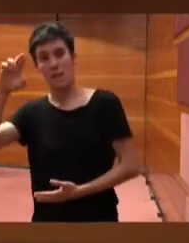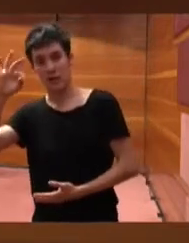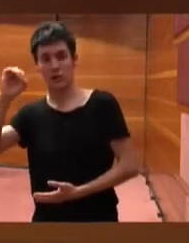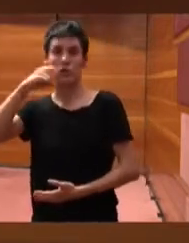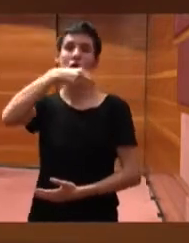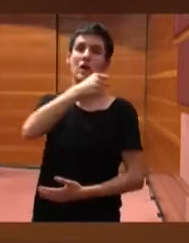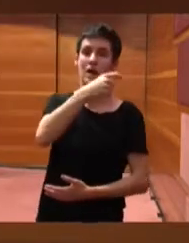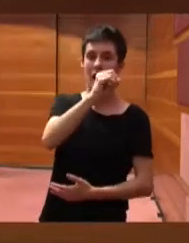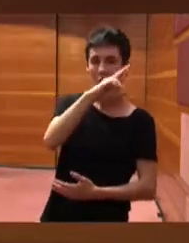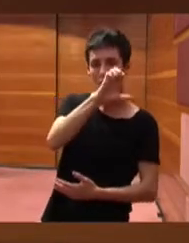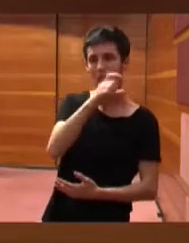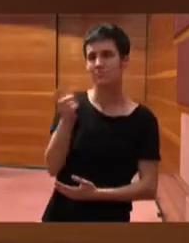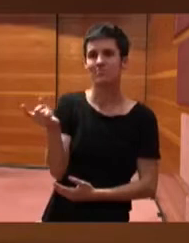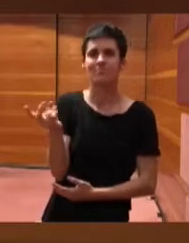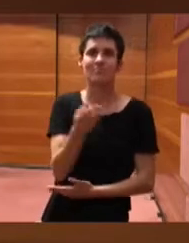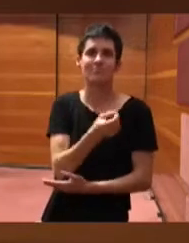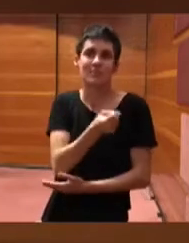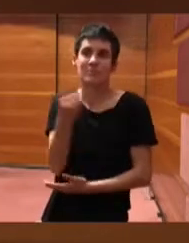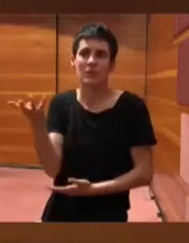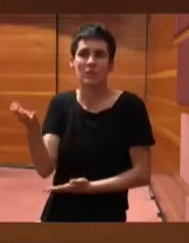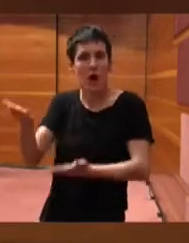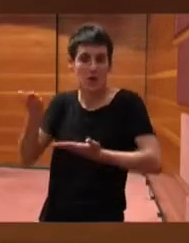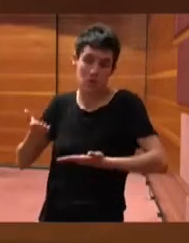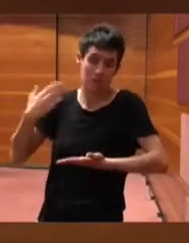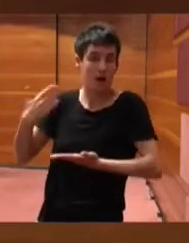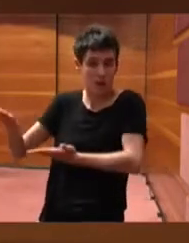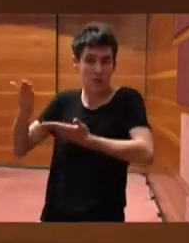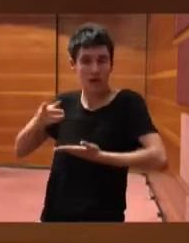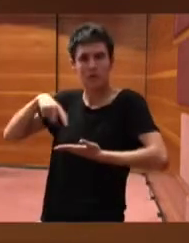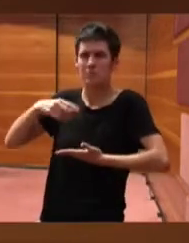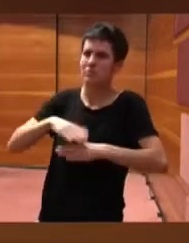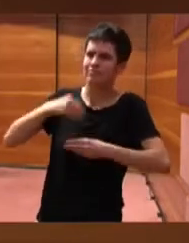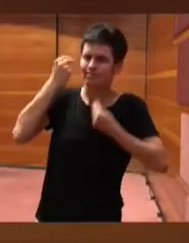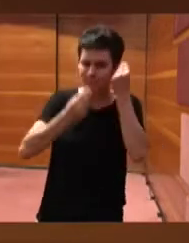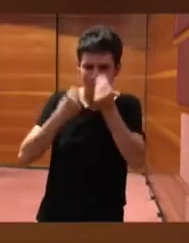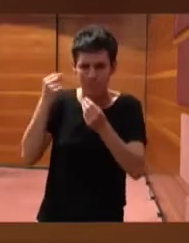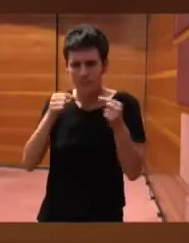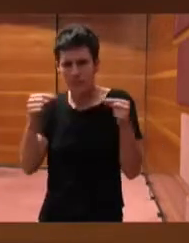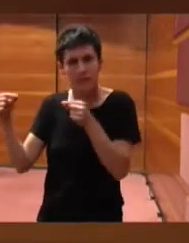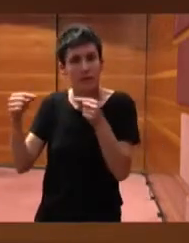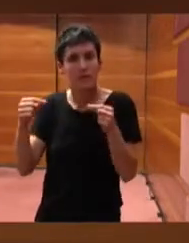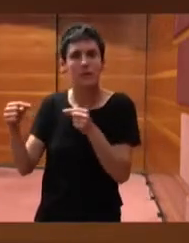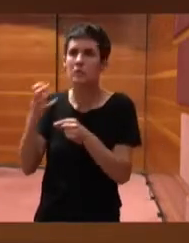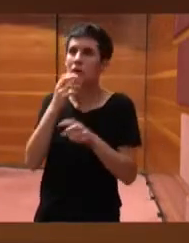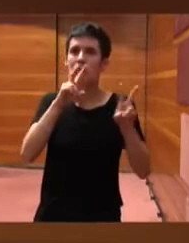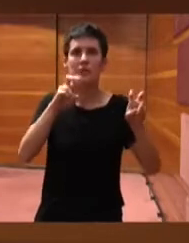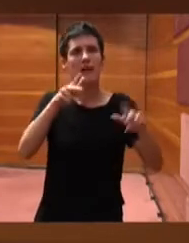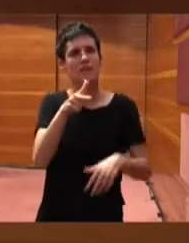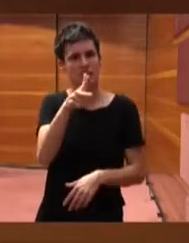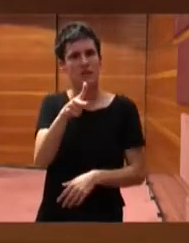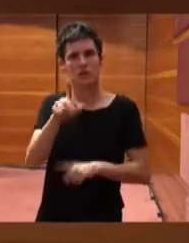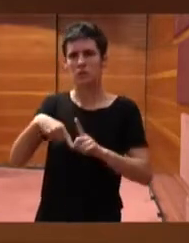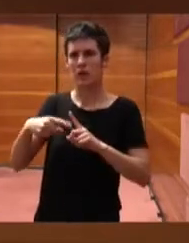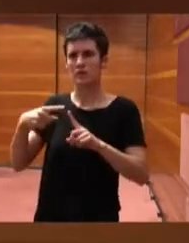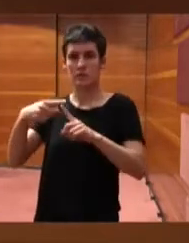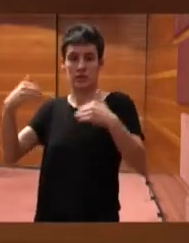de los Ríos, que nos ayudan y nos ayudaron a reflexionar y a debatir sobre cuestiones como los derechos y